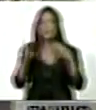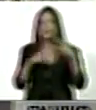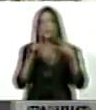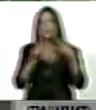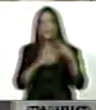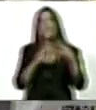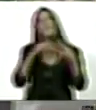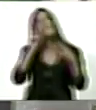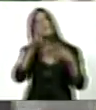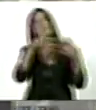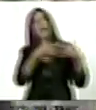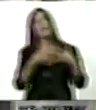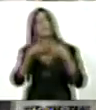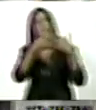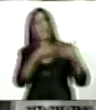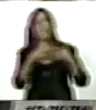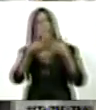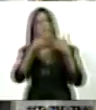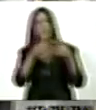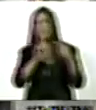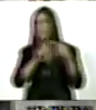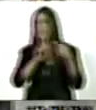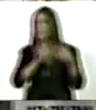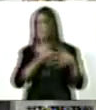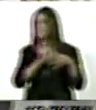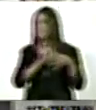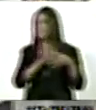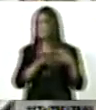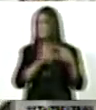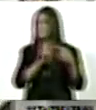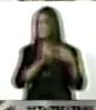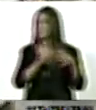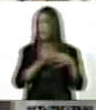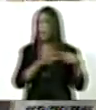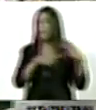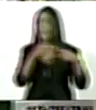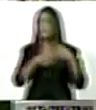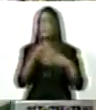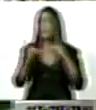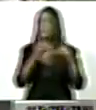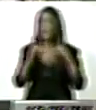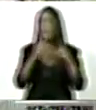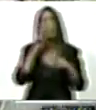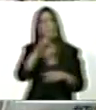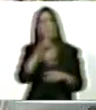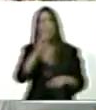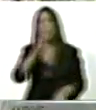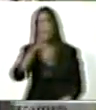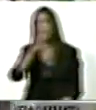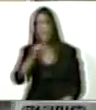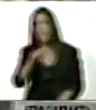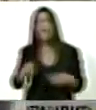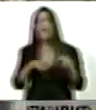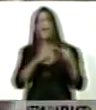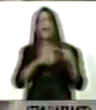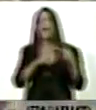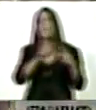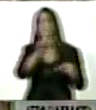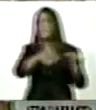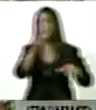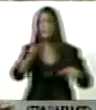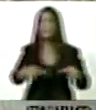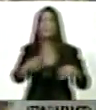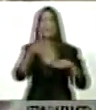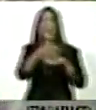término, vimos a Estados Unidos muy involucrado dentro de todo el proceso de diálogo, lo vimos en la OEA, también funcionarios altísimos